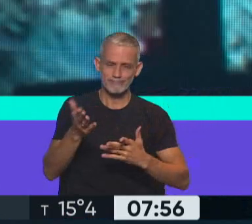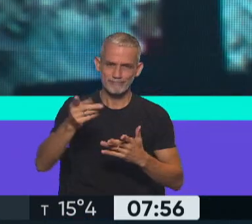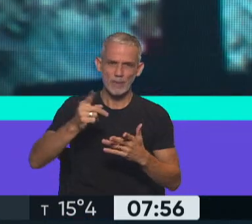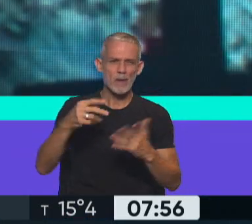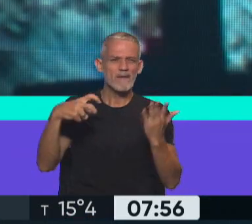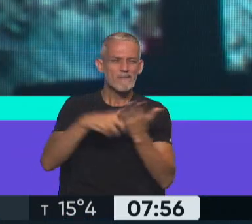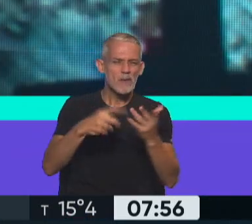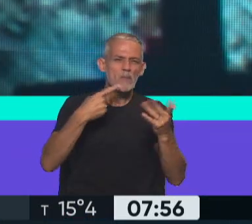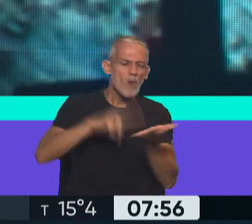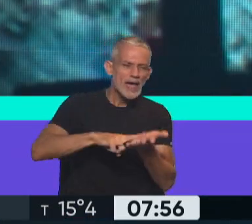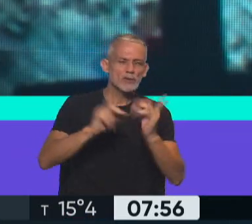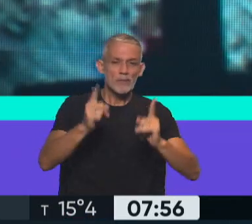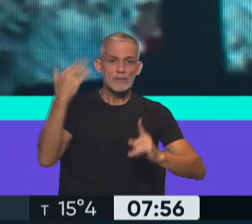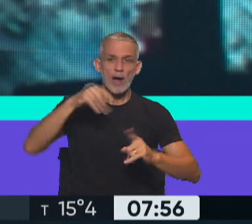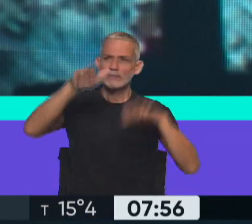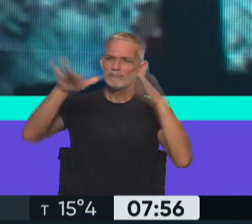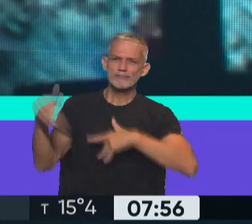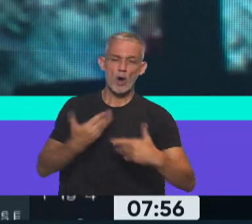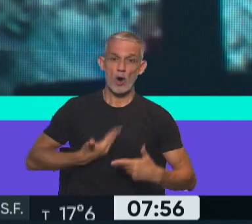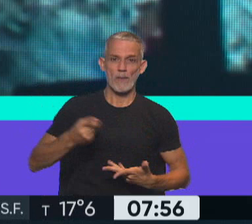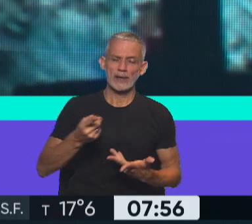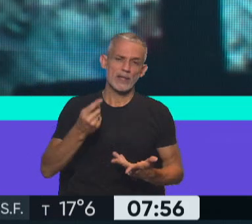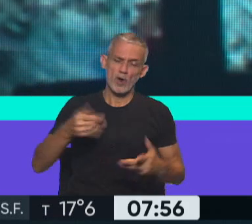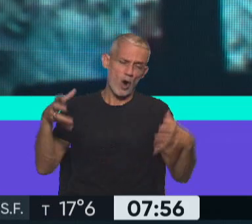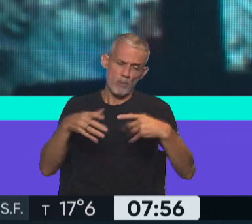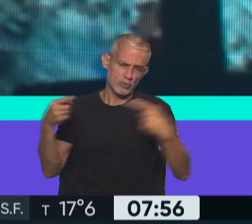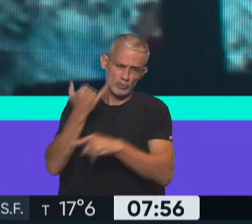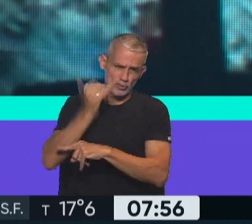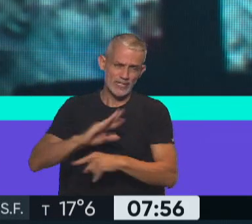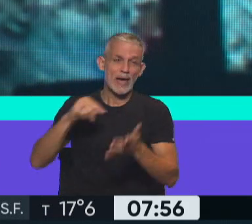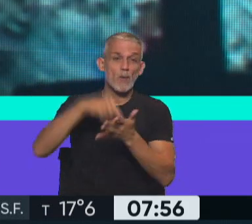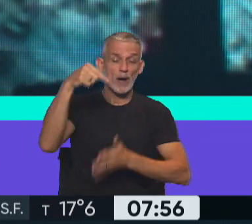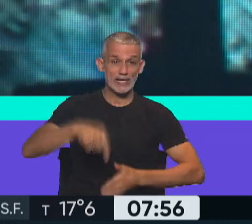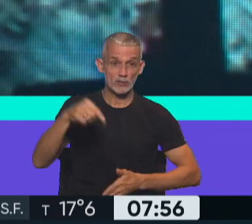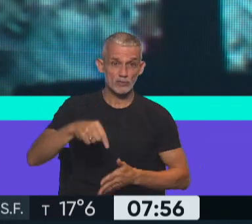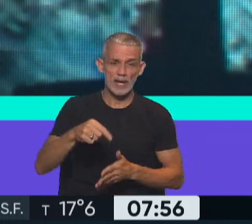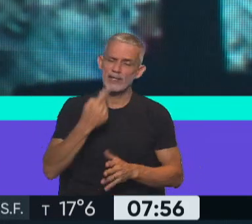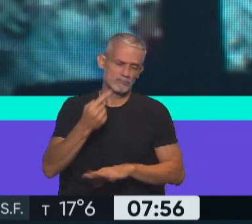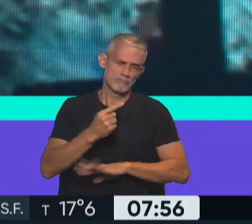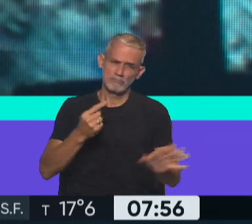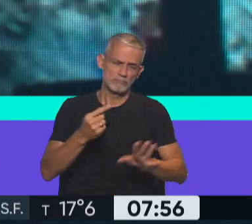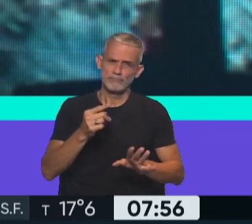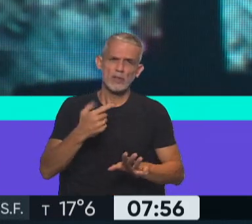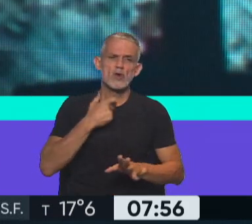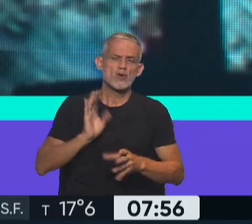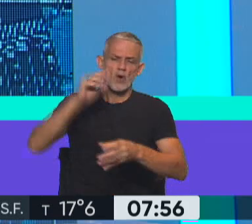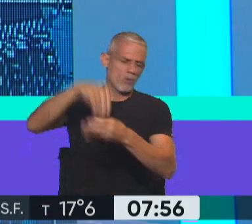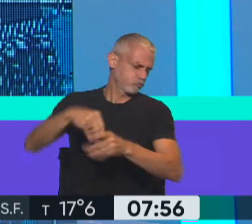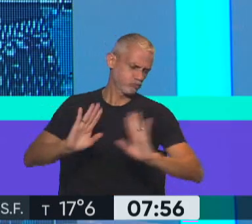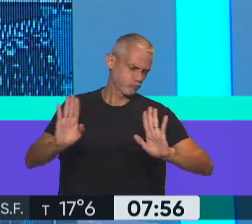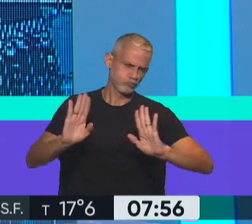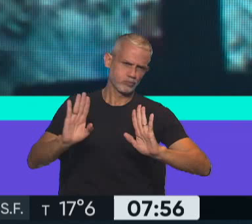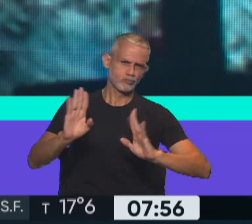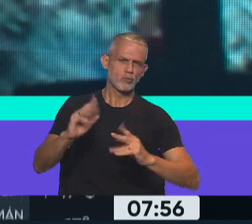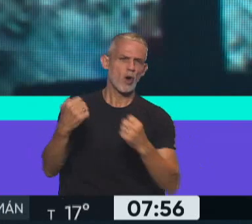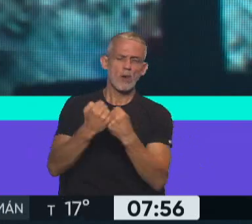tema fiscal con la convocatoria a gobernadores, sectores de la oposición, puntualmente el gobierno de la Ciudad de Buenos Aires, había planteado que no quería participar de ese consenso porque